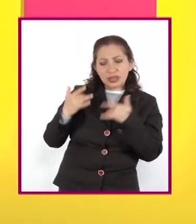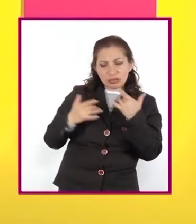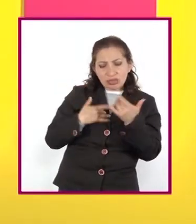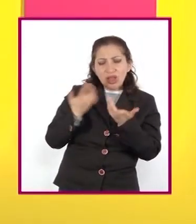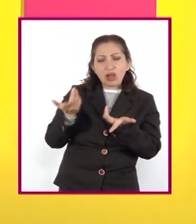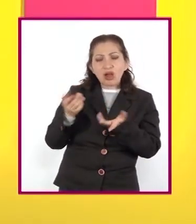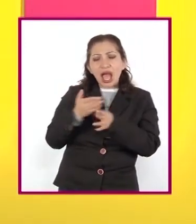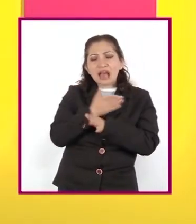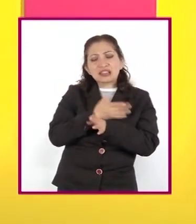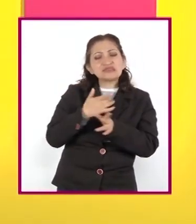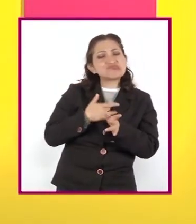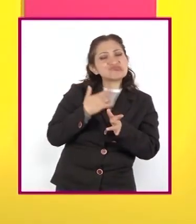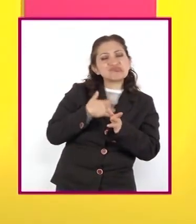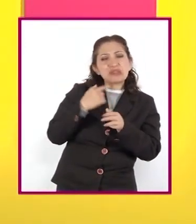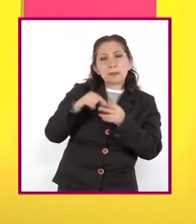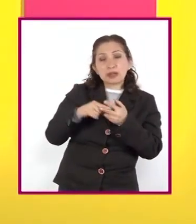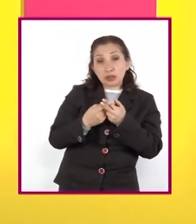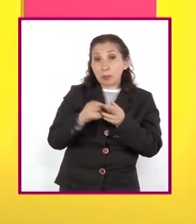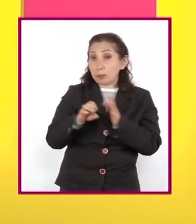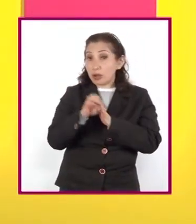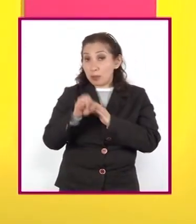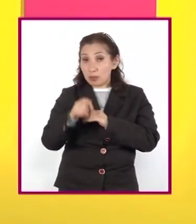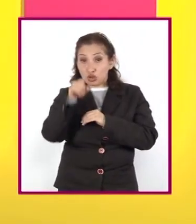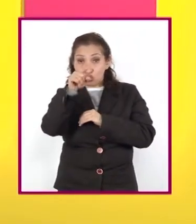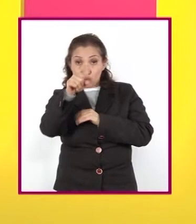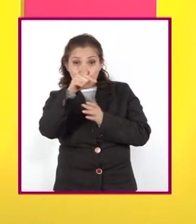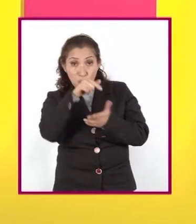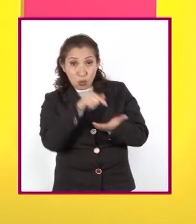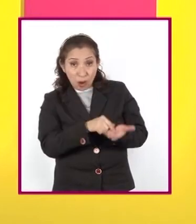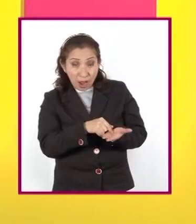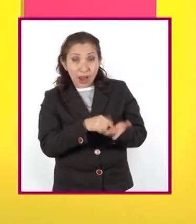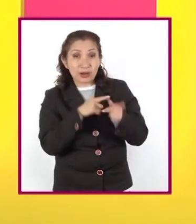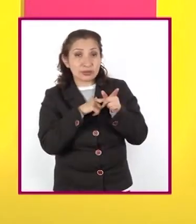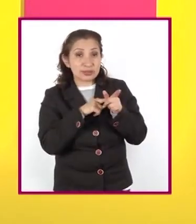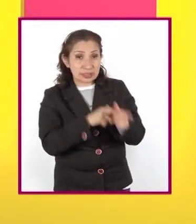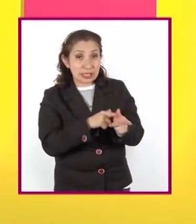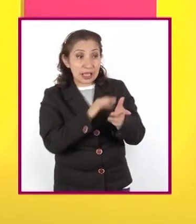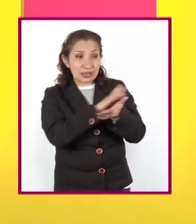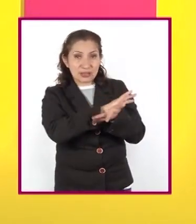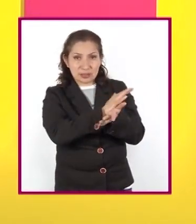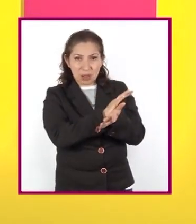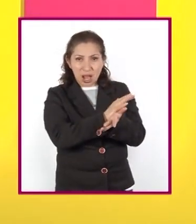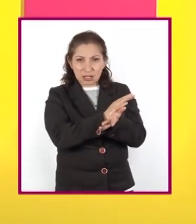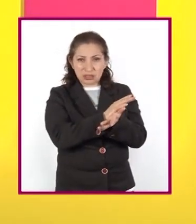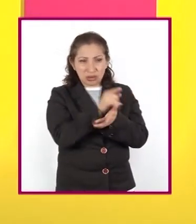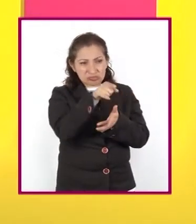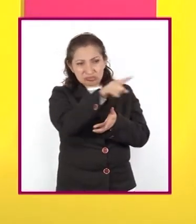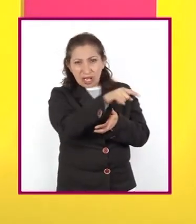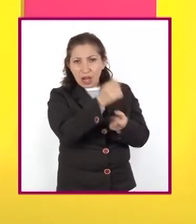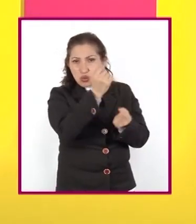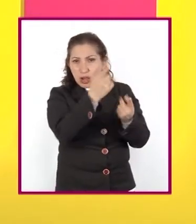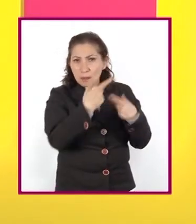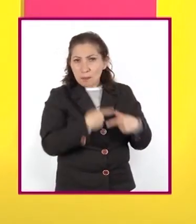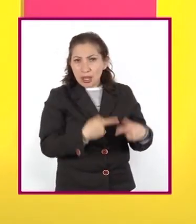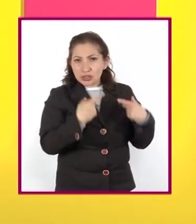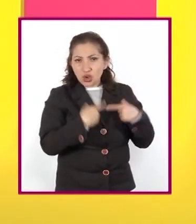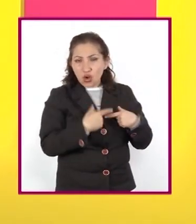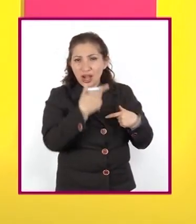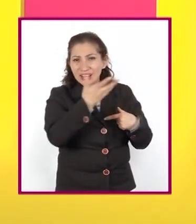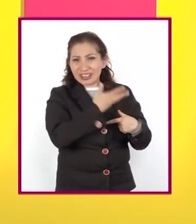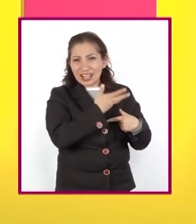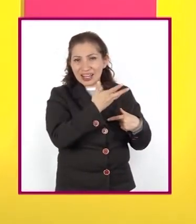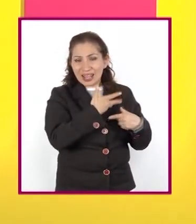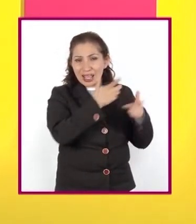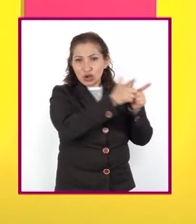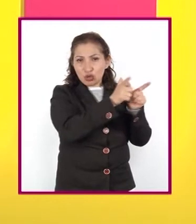Por ejemplo, si en sus espacios de convivencia prevalece la discriminación hacia las personas que pertenecen